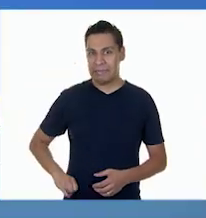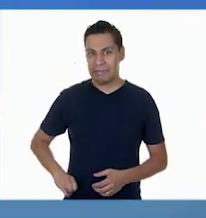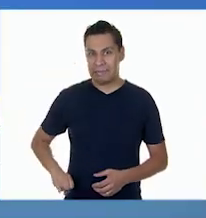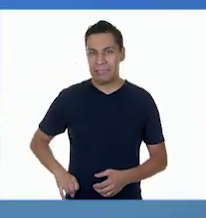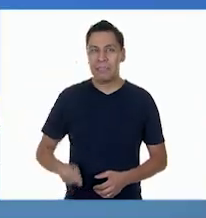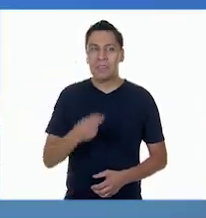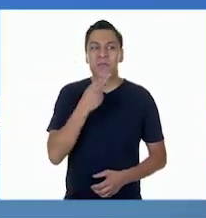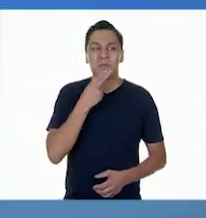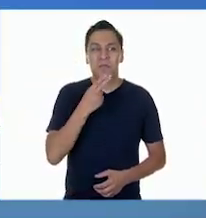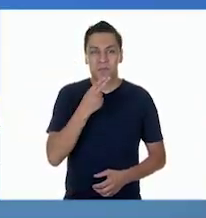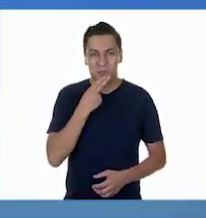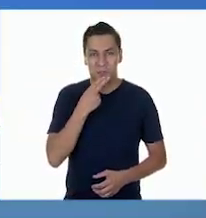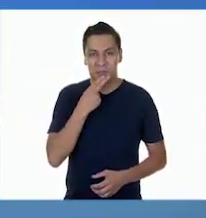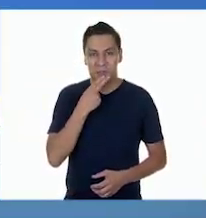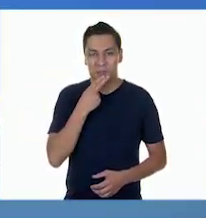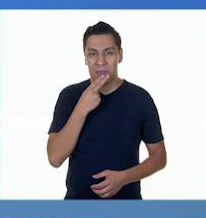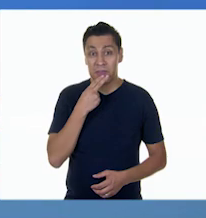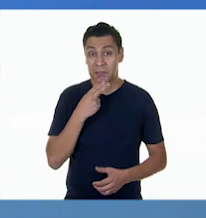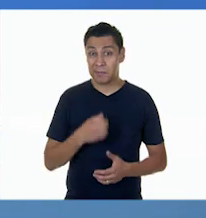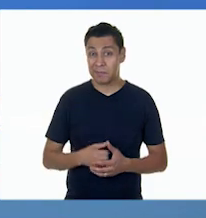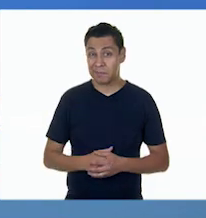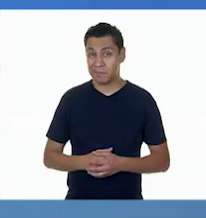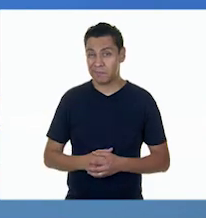útil. ¿Ale?